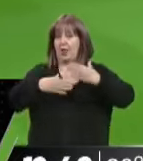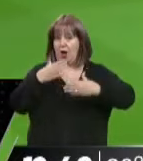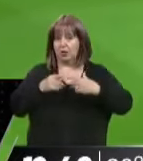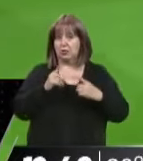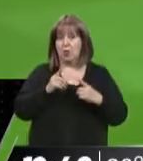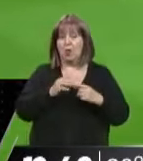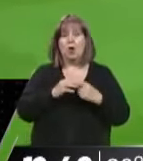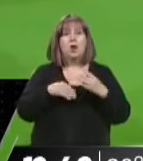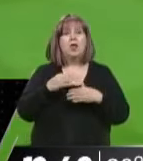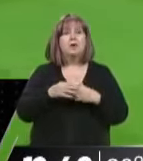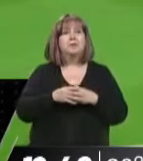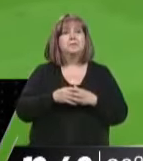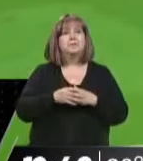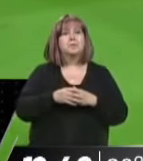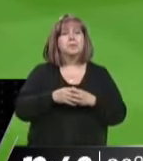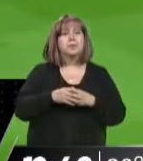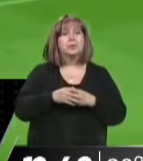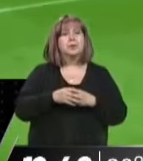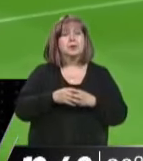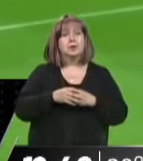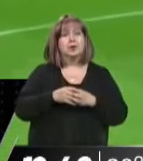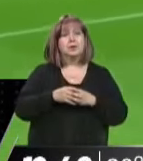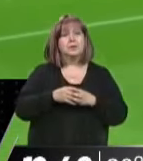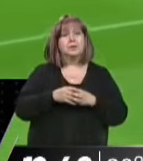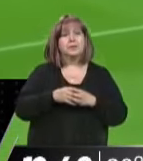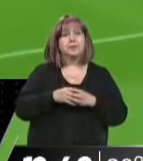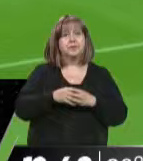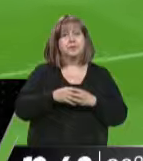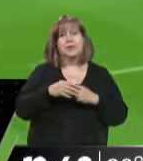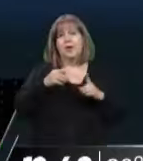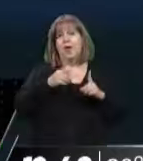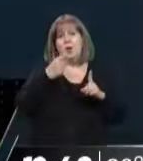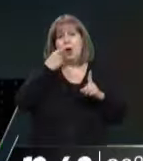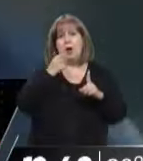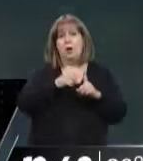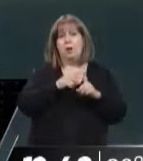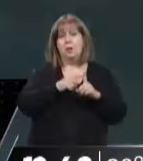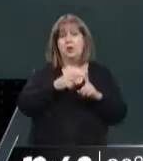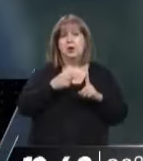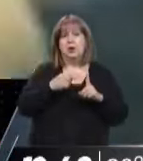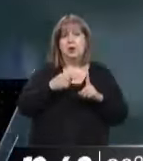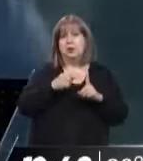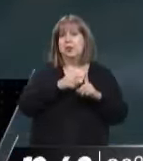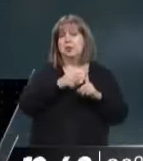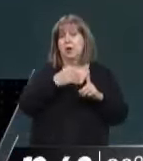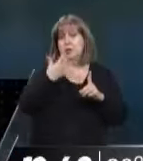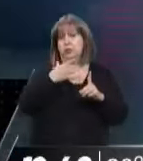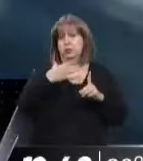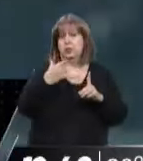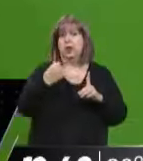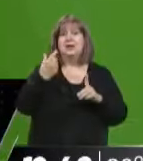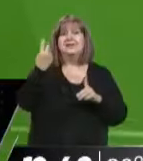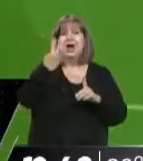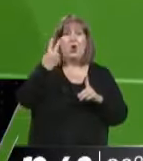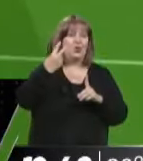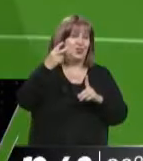en su equipo. Viene de, bueno, lo acusan de querer tener protagonismo, de no tocar la pelota a su compañero, de ser un poco morfón. Este es el segundo. Ahí